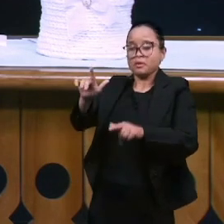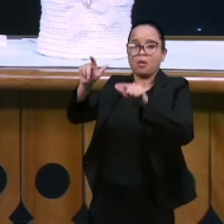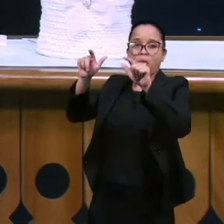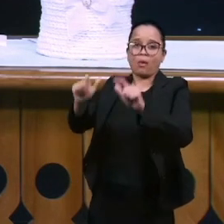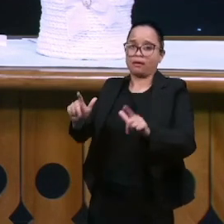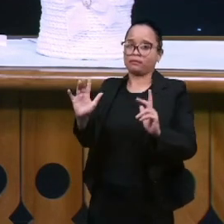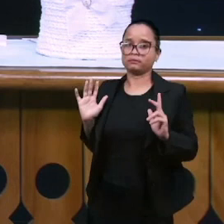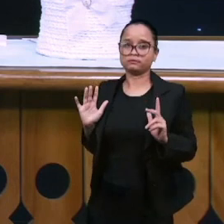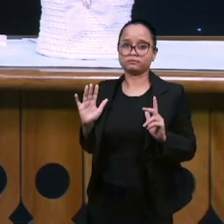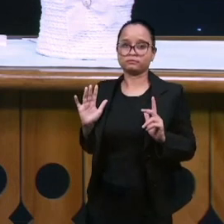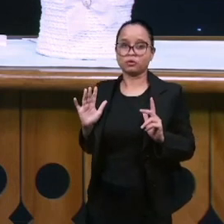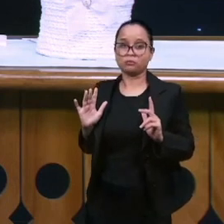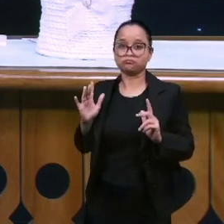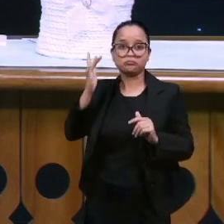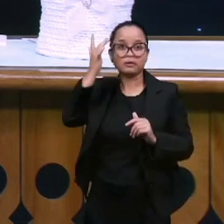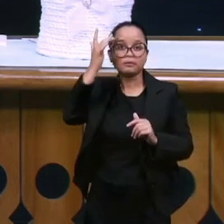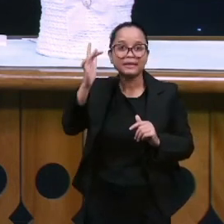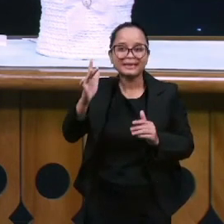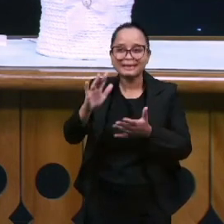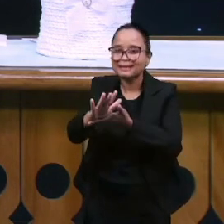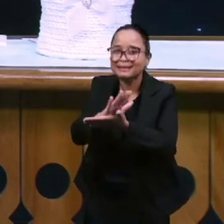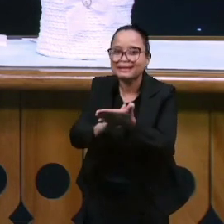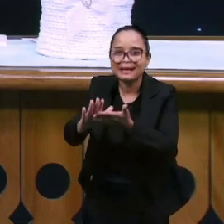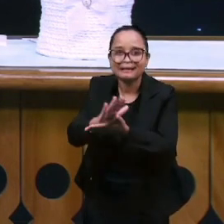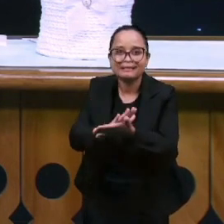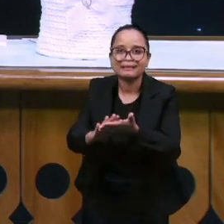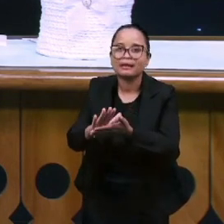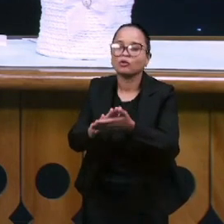dónde estaba su sepultura. Mucho menos